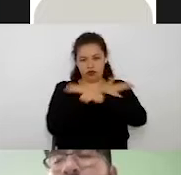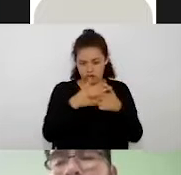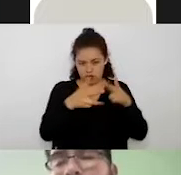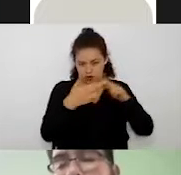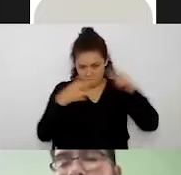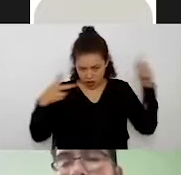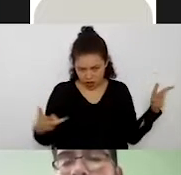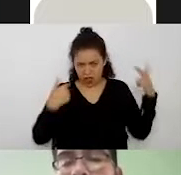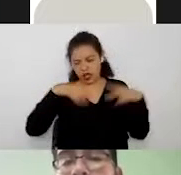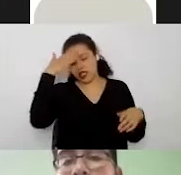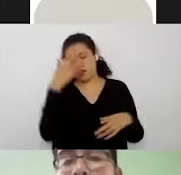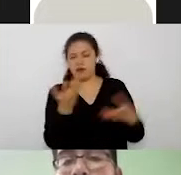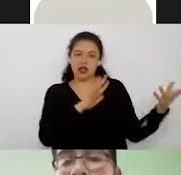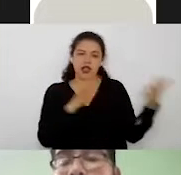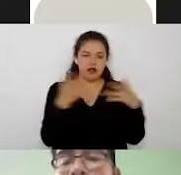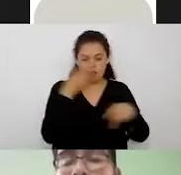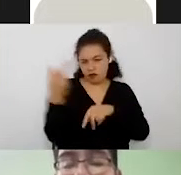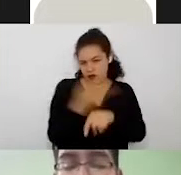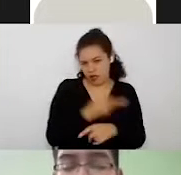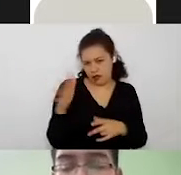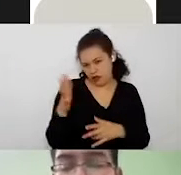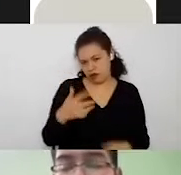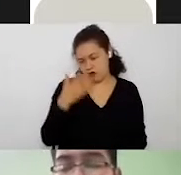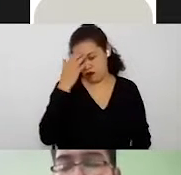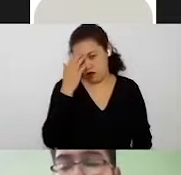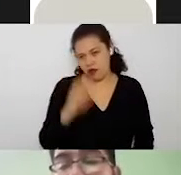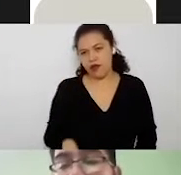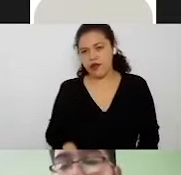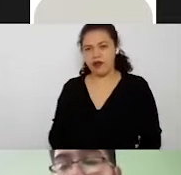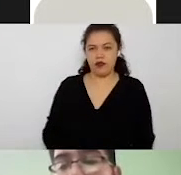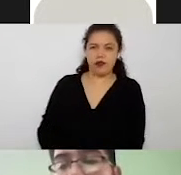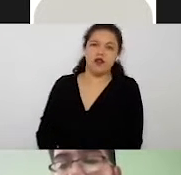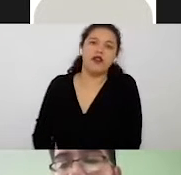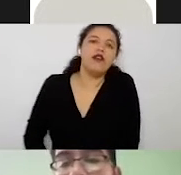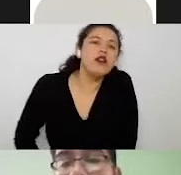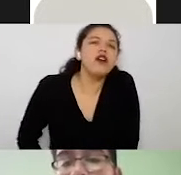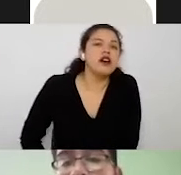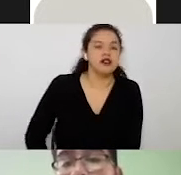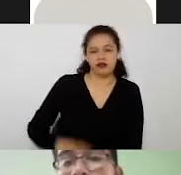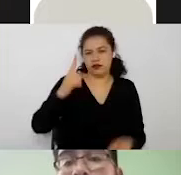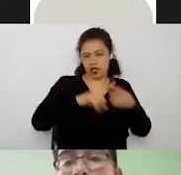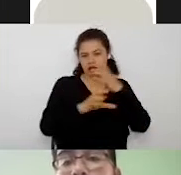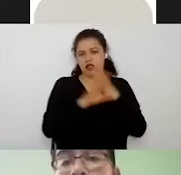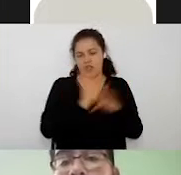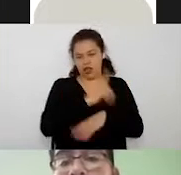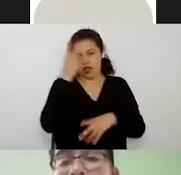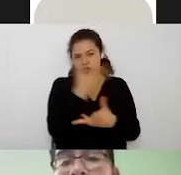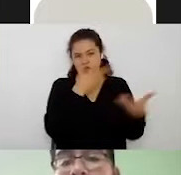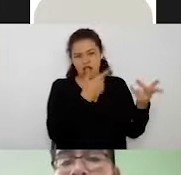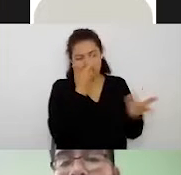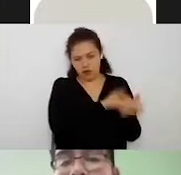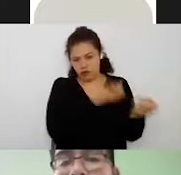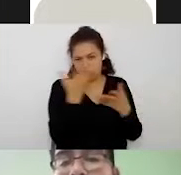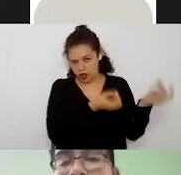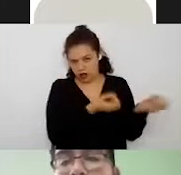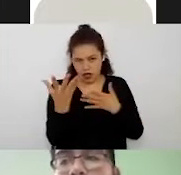más o menos tenemos una idea de qué fue lo que pasó, porque repito, una cosa es que me lleve la ambulancia y que solo digan, pues se lo llevó la ambulancia, y